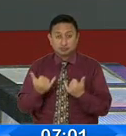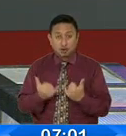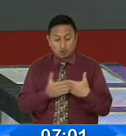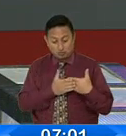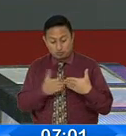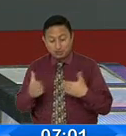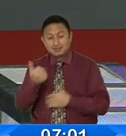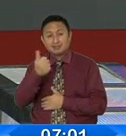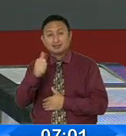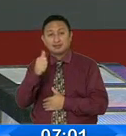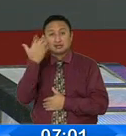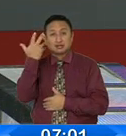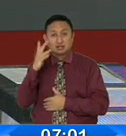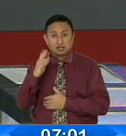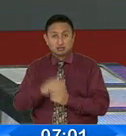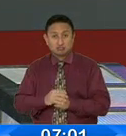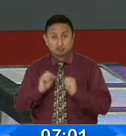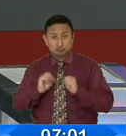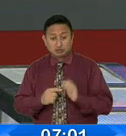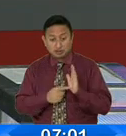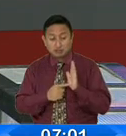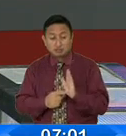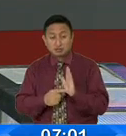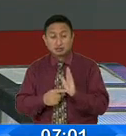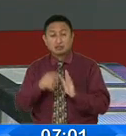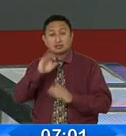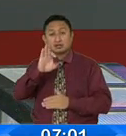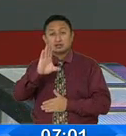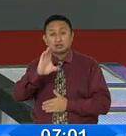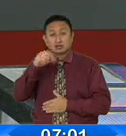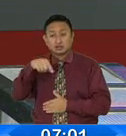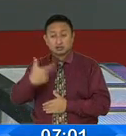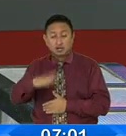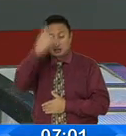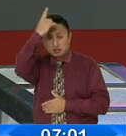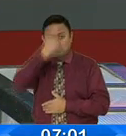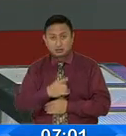plazo de 10 días para que tiene el tribunal para dar su resolución.